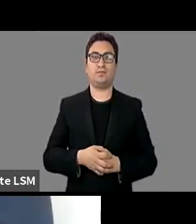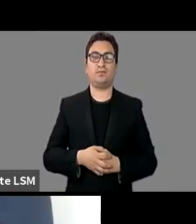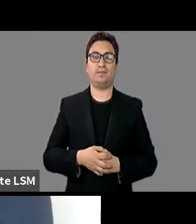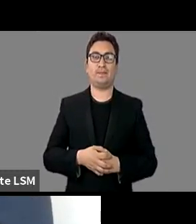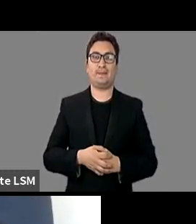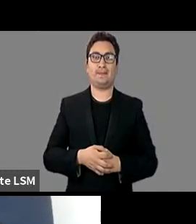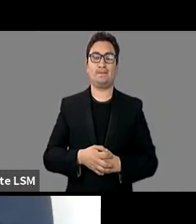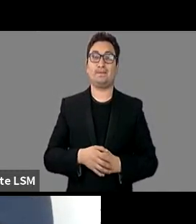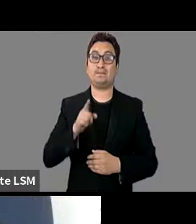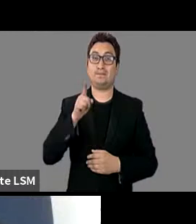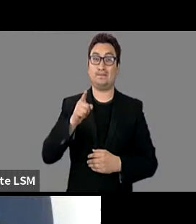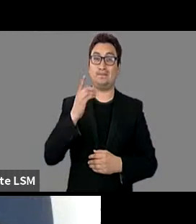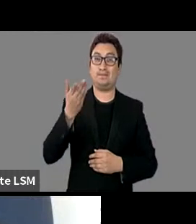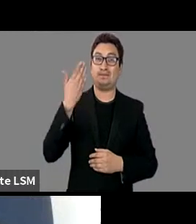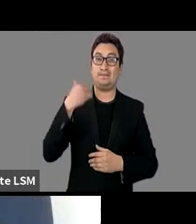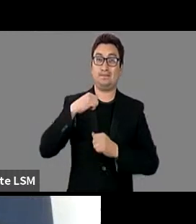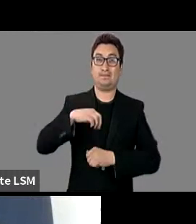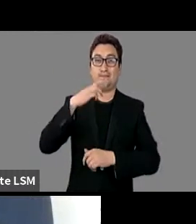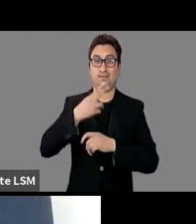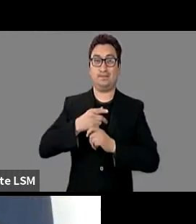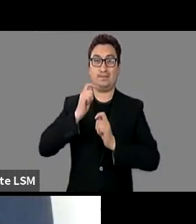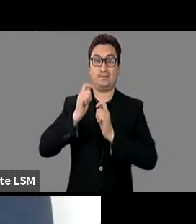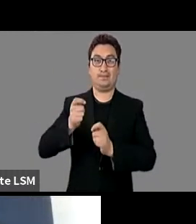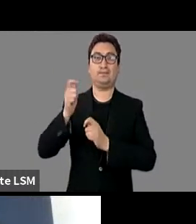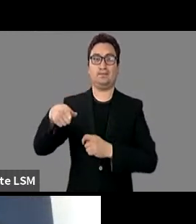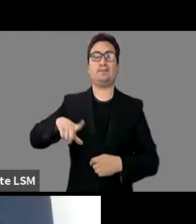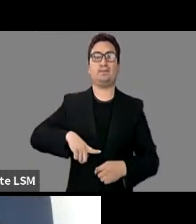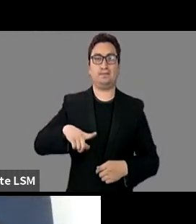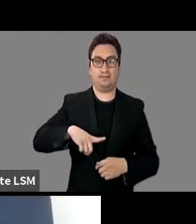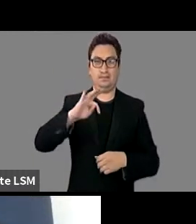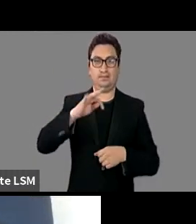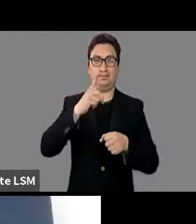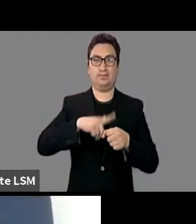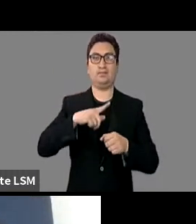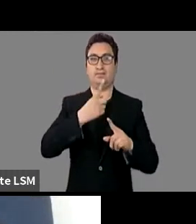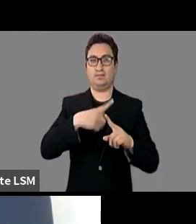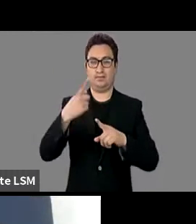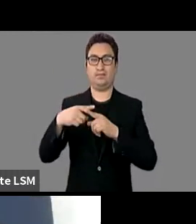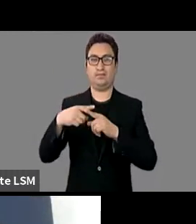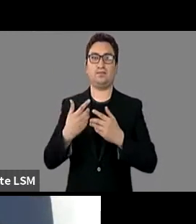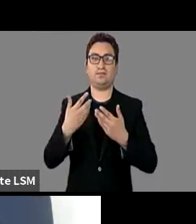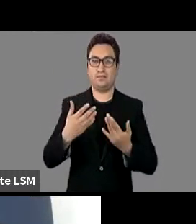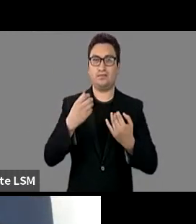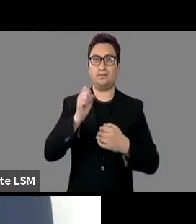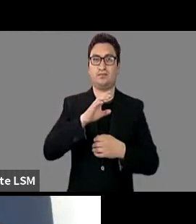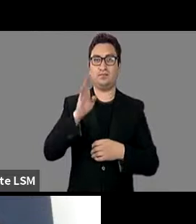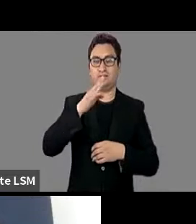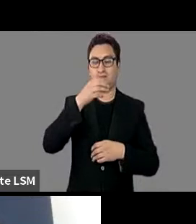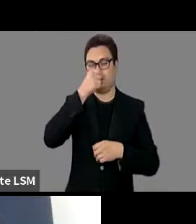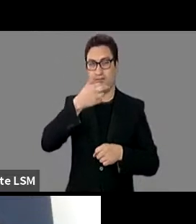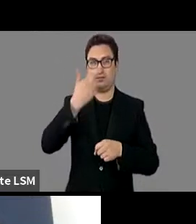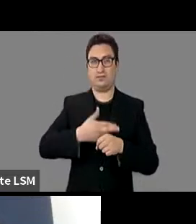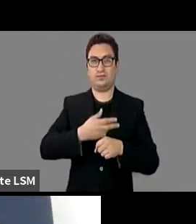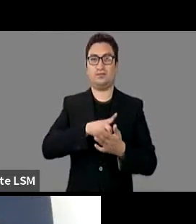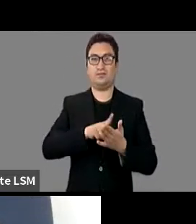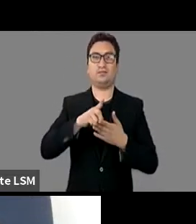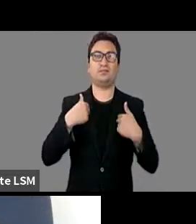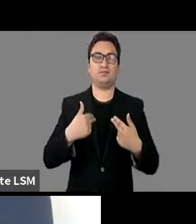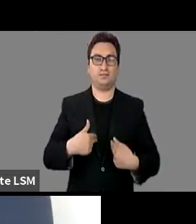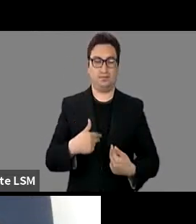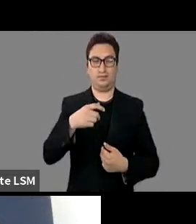en la Administración Pública Federal, incluyendo en la Subsecretaría de Derechos Humanos de la Secretaría de